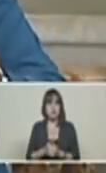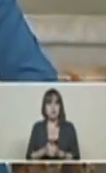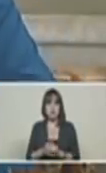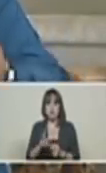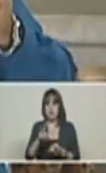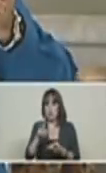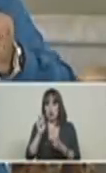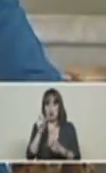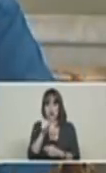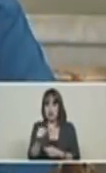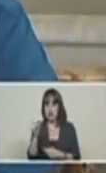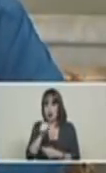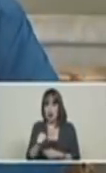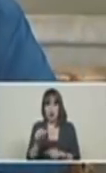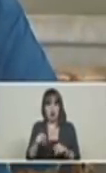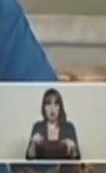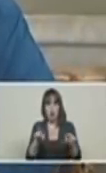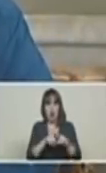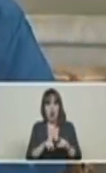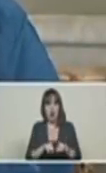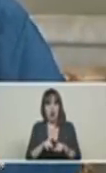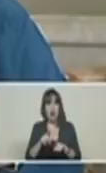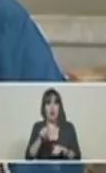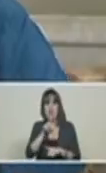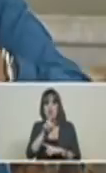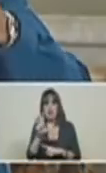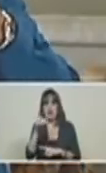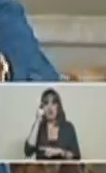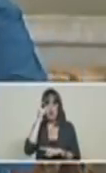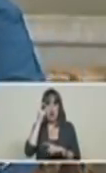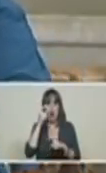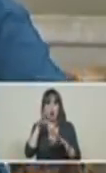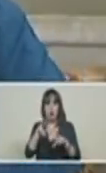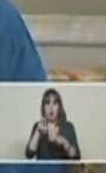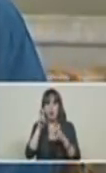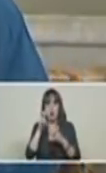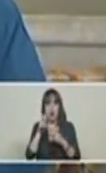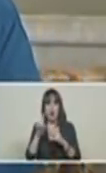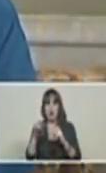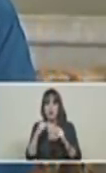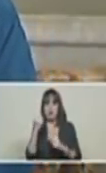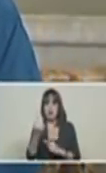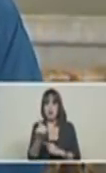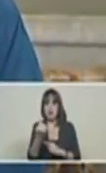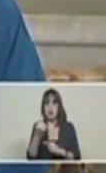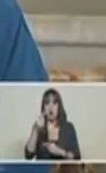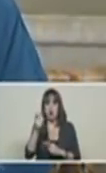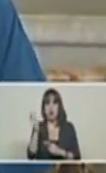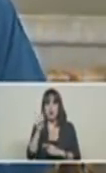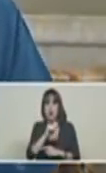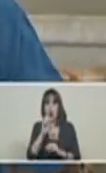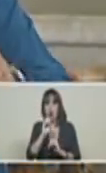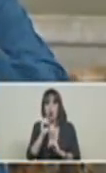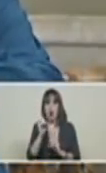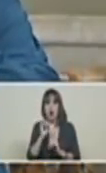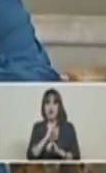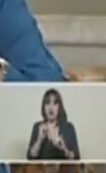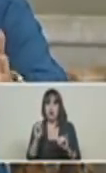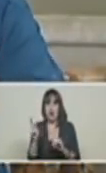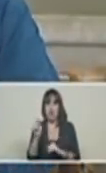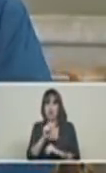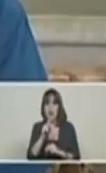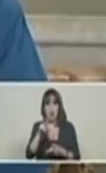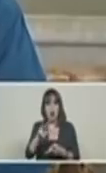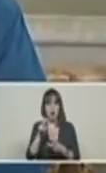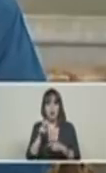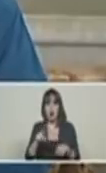cobraba quincenal, cobra quincenal. El que cobraba a principio de mes, cobrará a principio de mes. Y el que cobraba a final de mes, cobrará a final de mes. Se